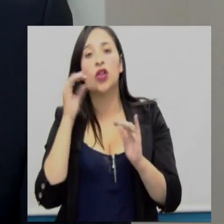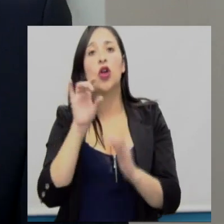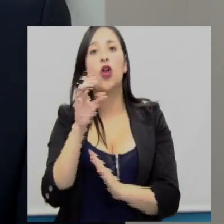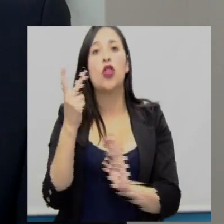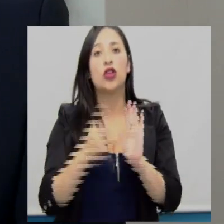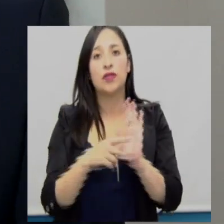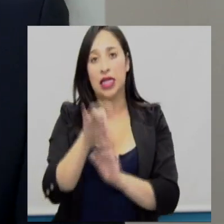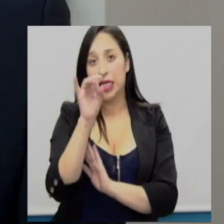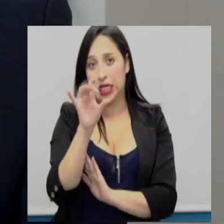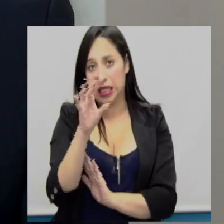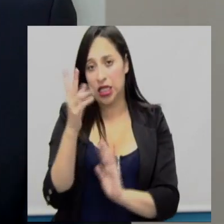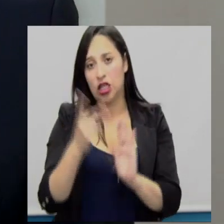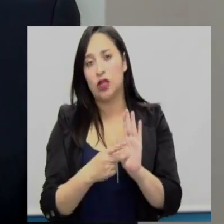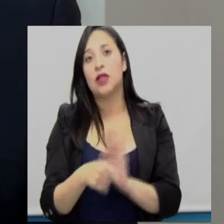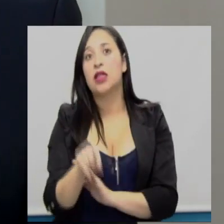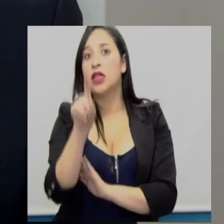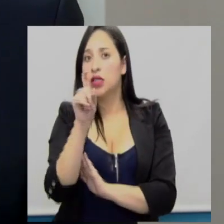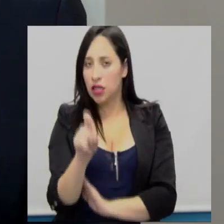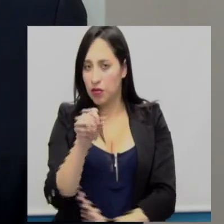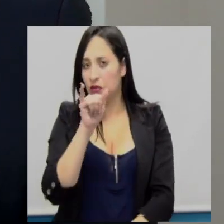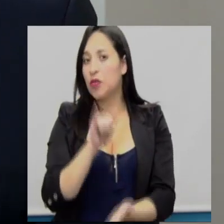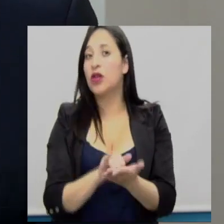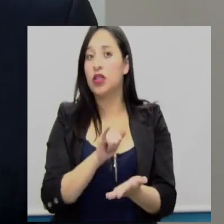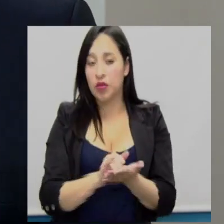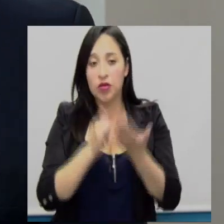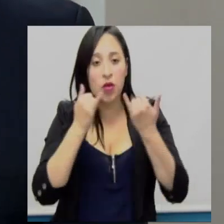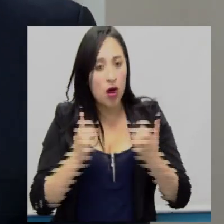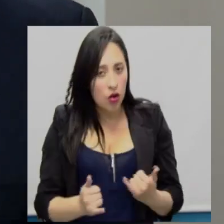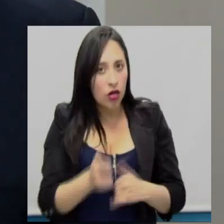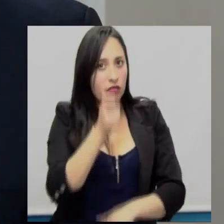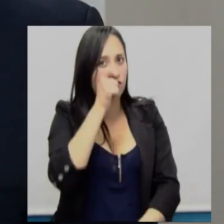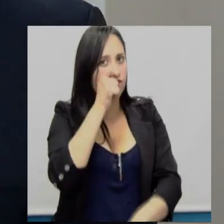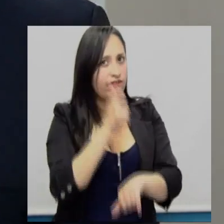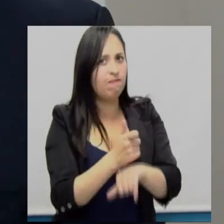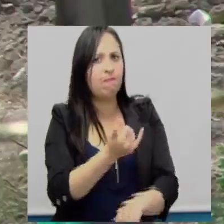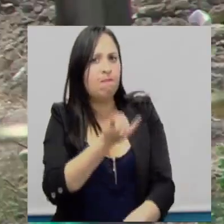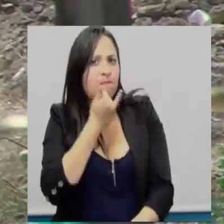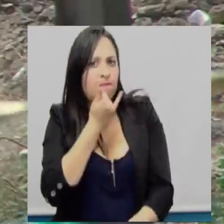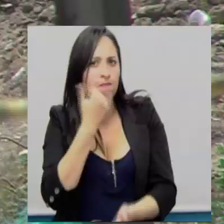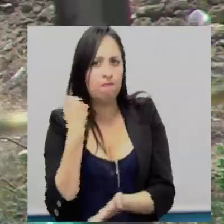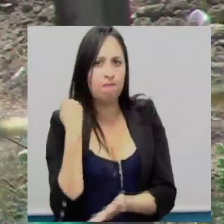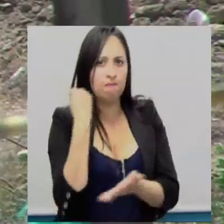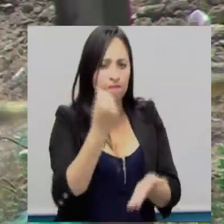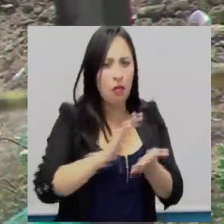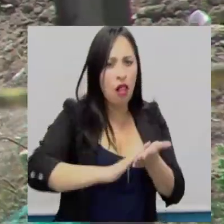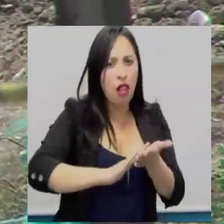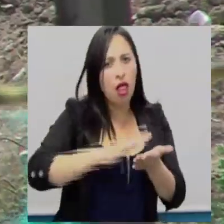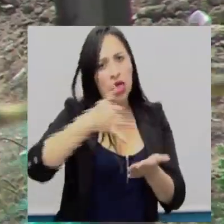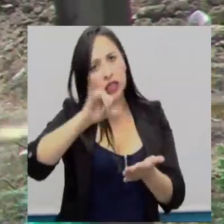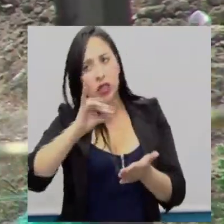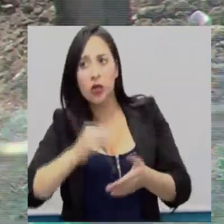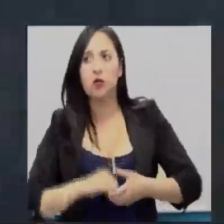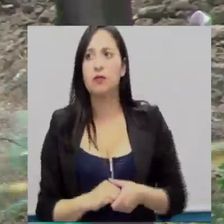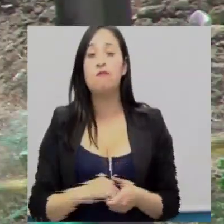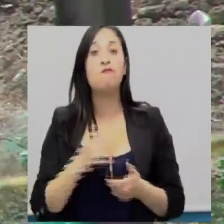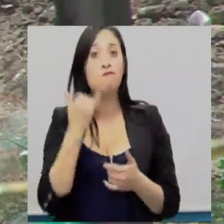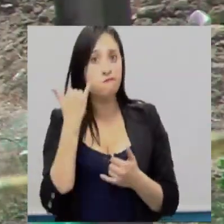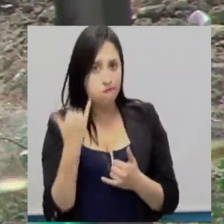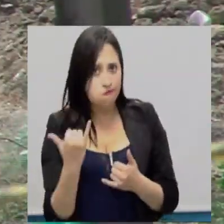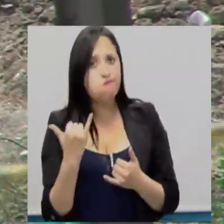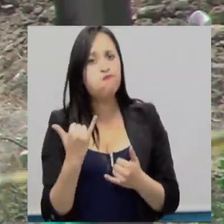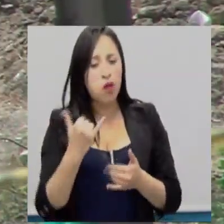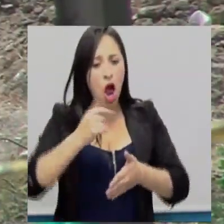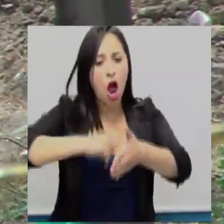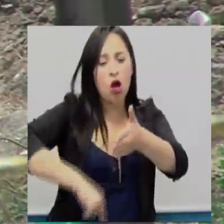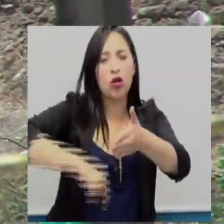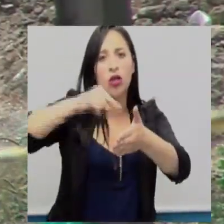en el 2015-2016, por eso aún tenemos vigencia para la revisión de esos recursos. En la actuación especial se indagan presuntas irregularidades